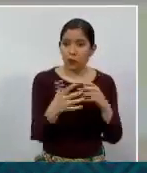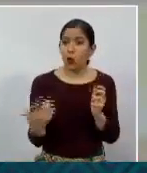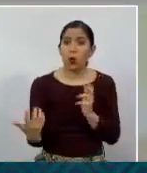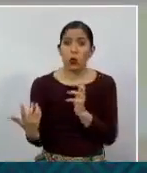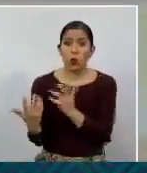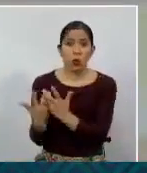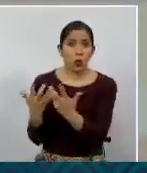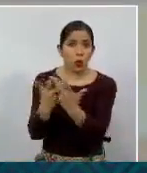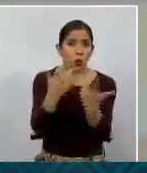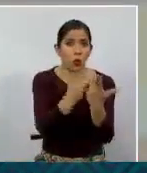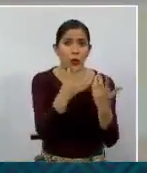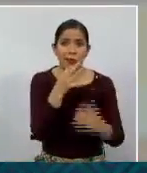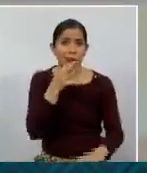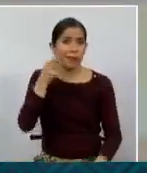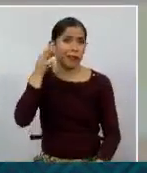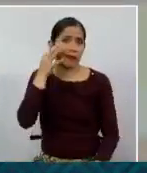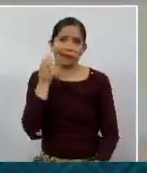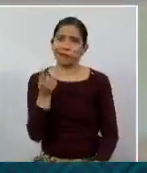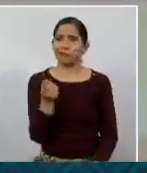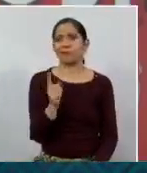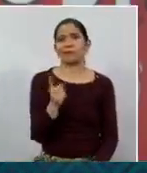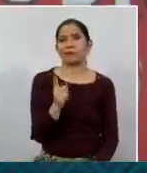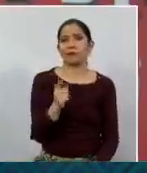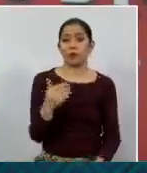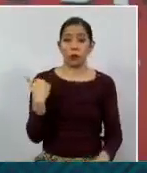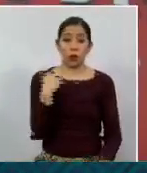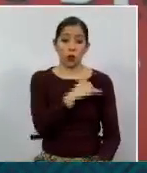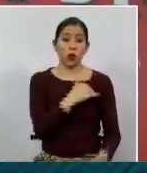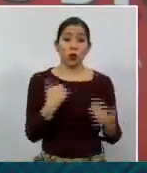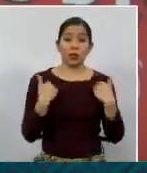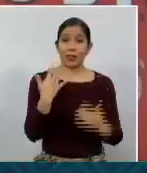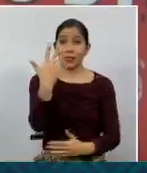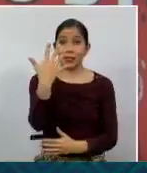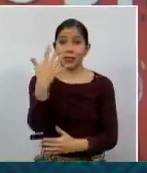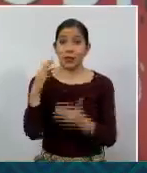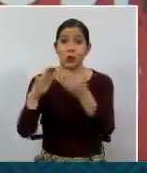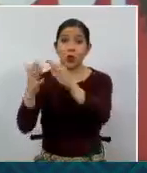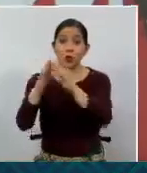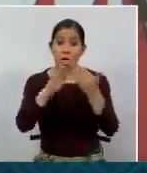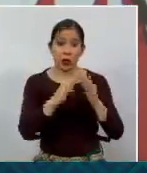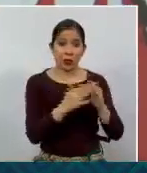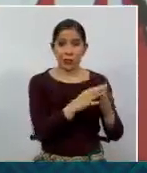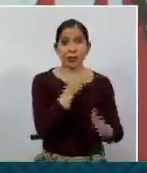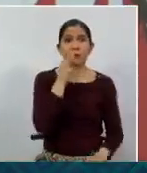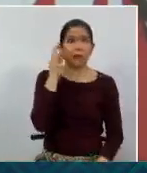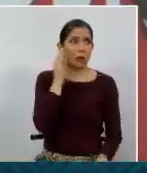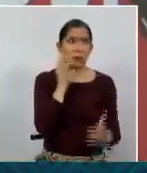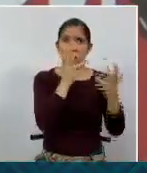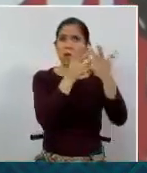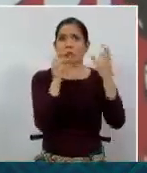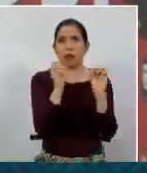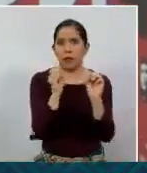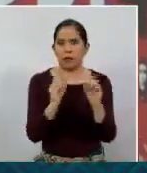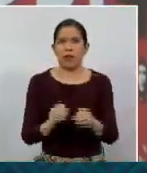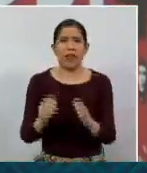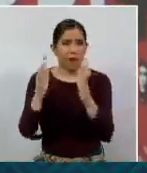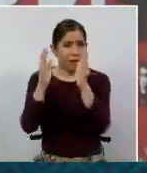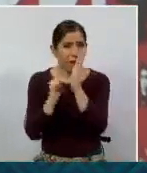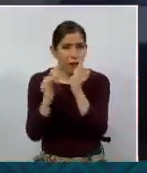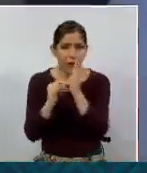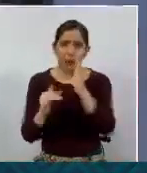todos los pueblos indígenas, con los 5 pueblos indígenas. Faltan obras, desarrollo para